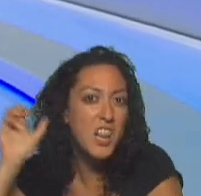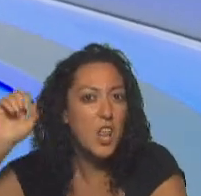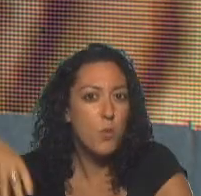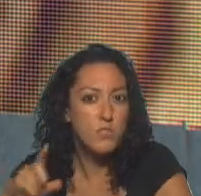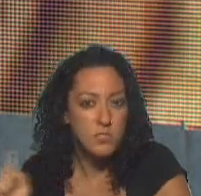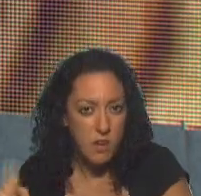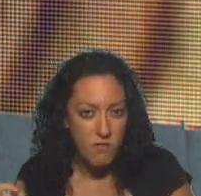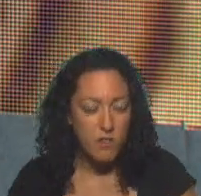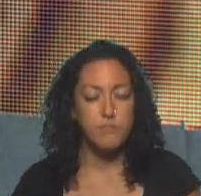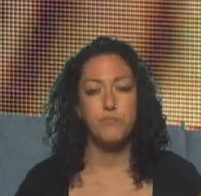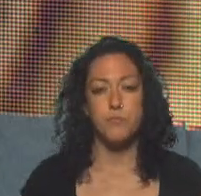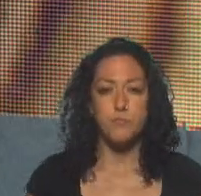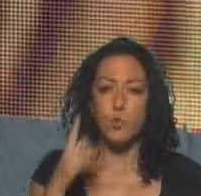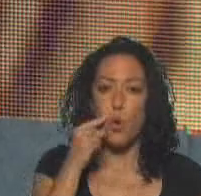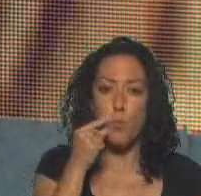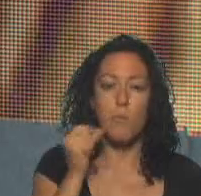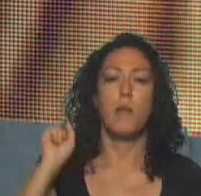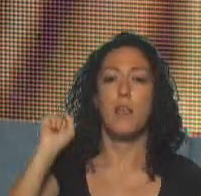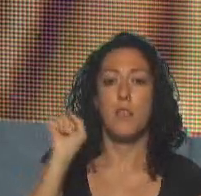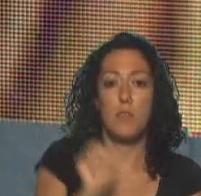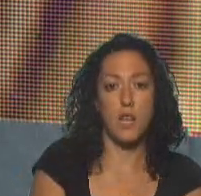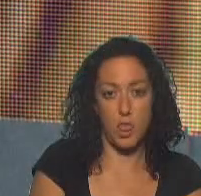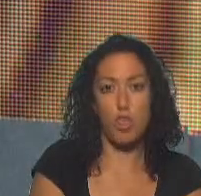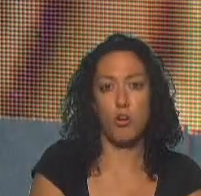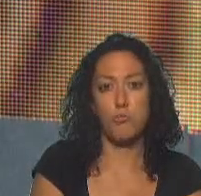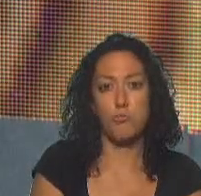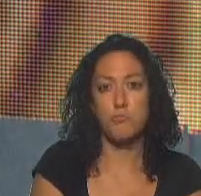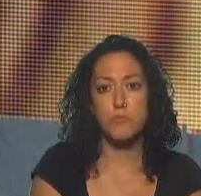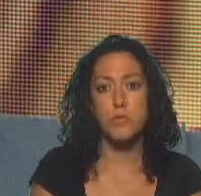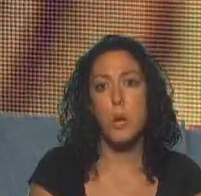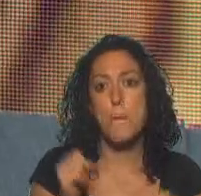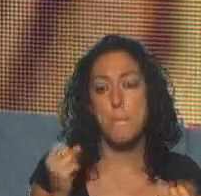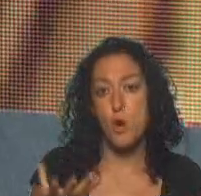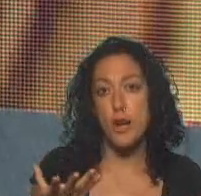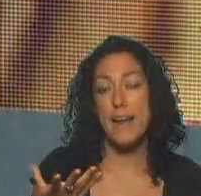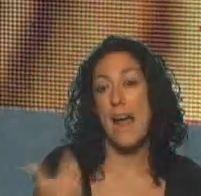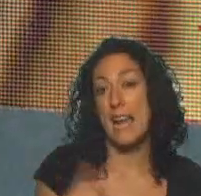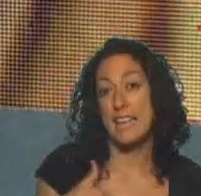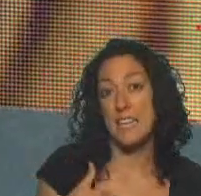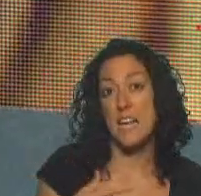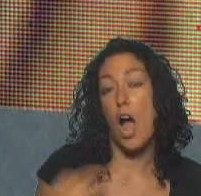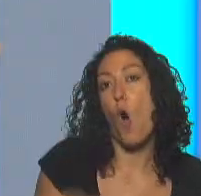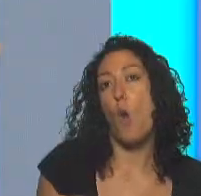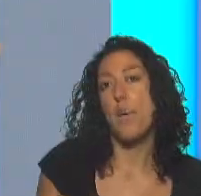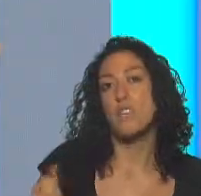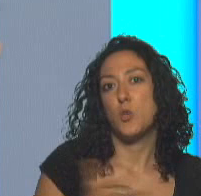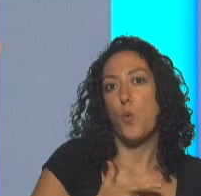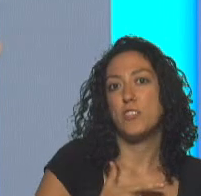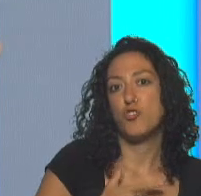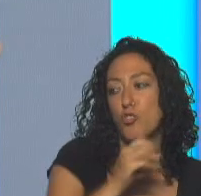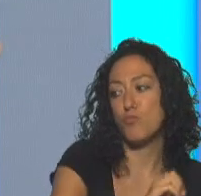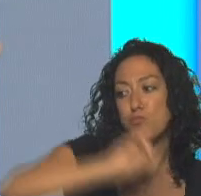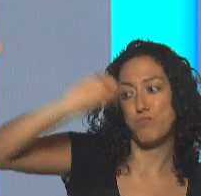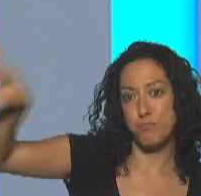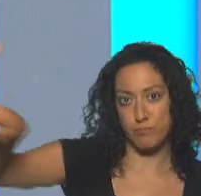quedará detenido porque Argentina tendría que extraditarlo. La Interpol emitió una